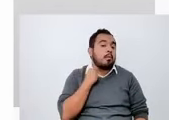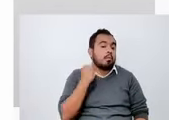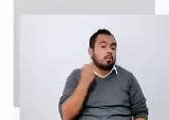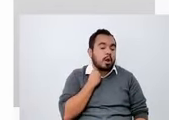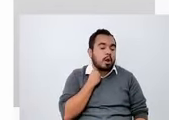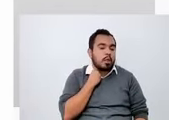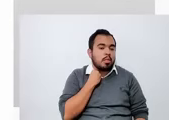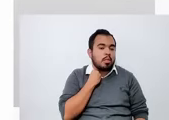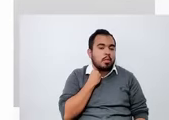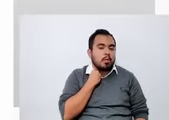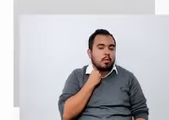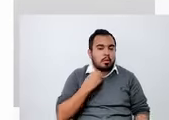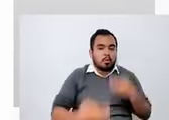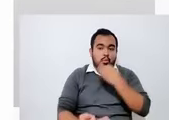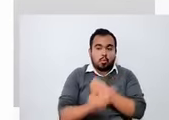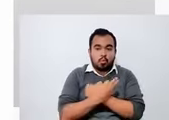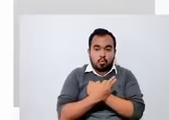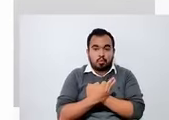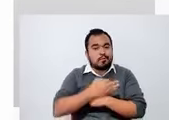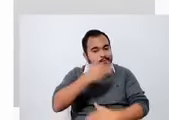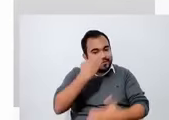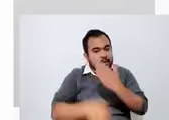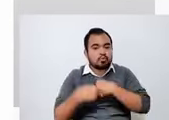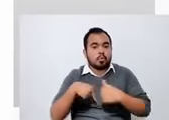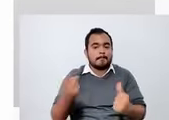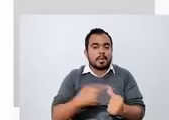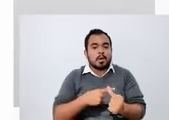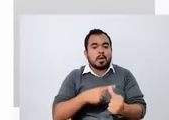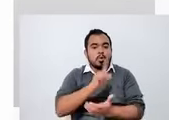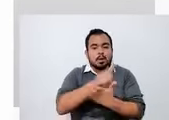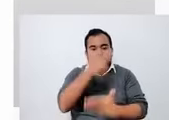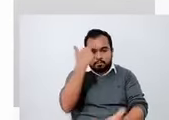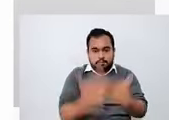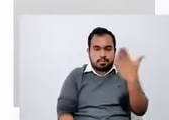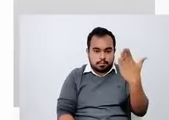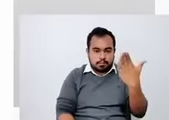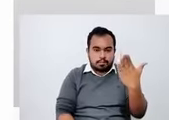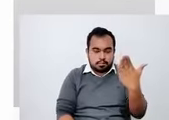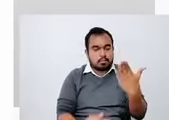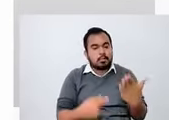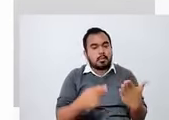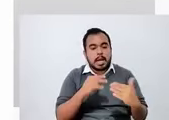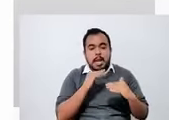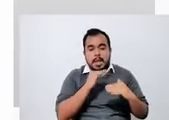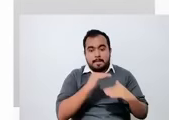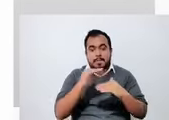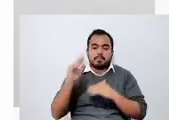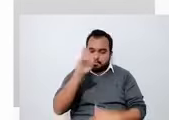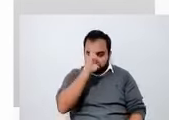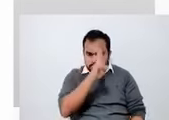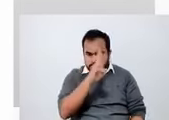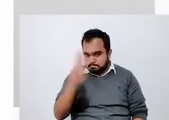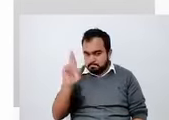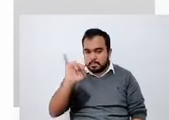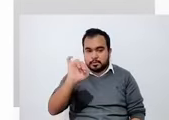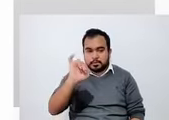justifica una condena si yo no he cometido el delito. Por lo tanto, esos límites hay que respetarlos, eso sí que son fundamentos, pero